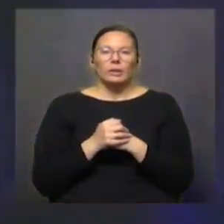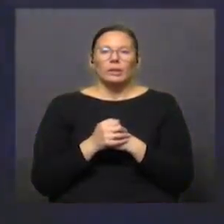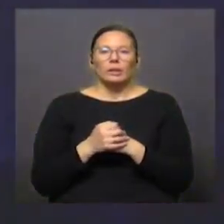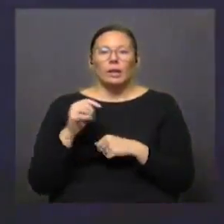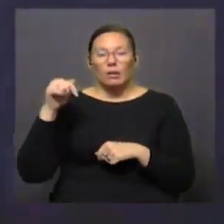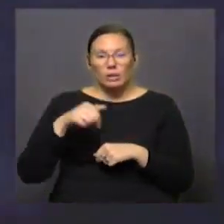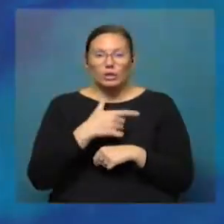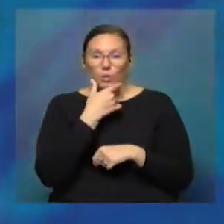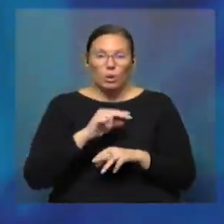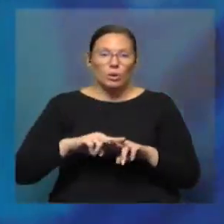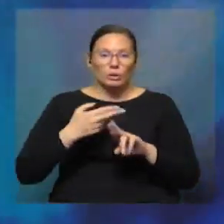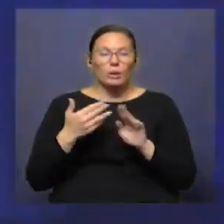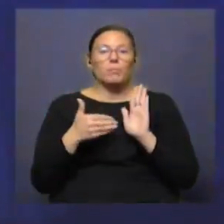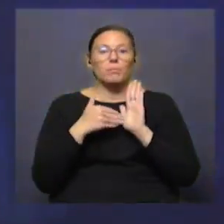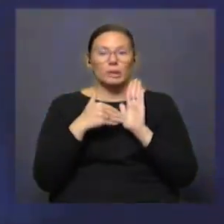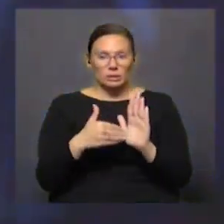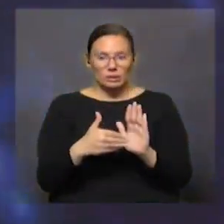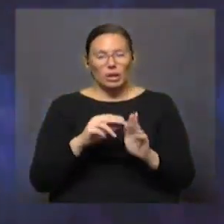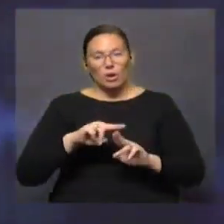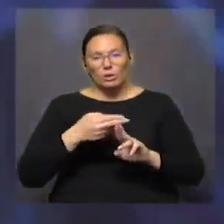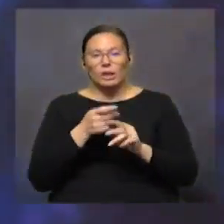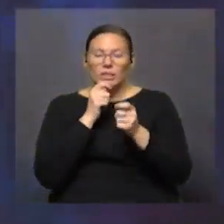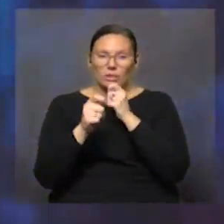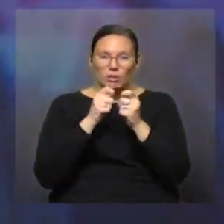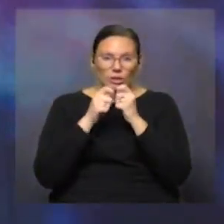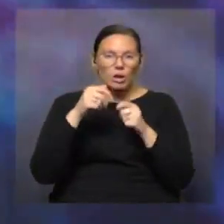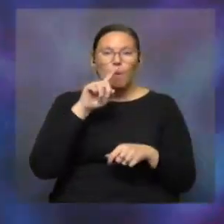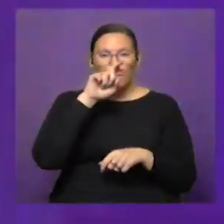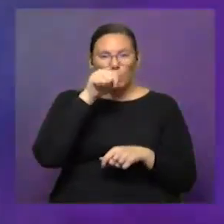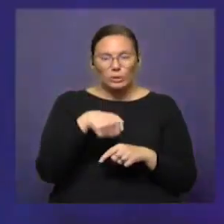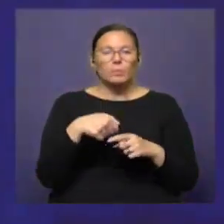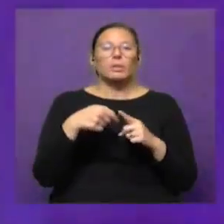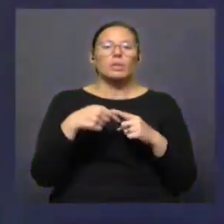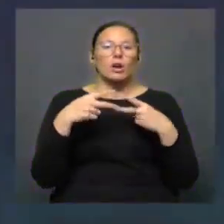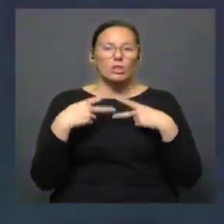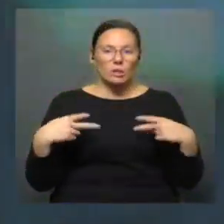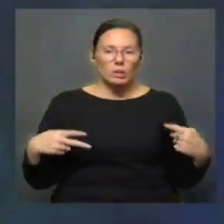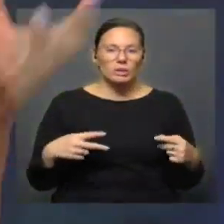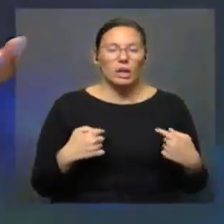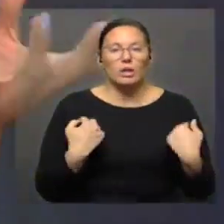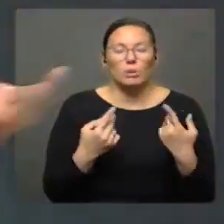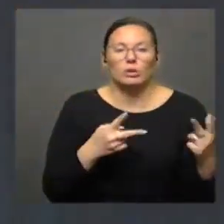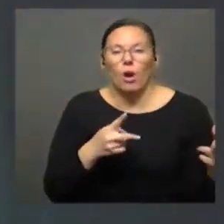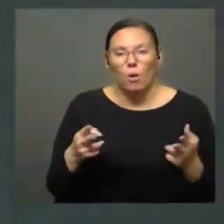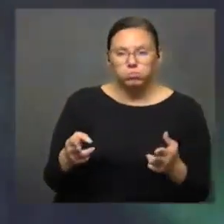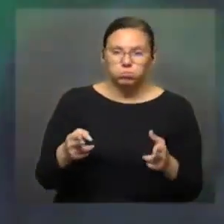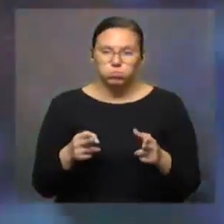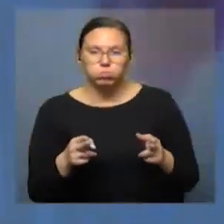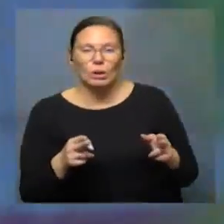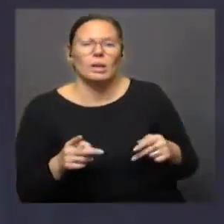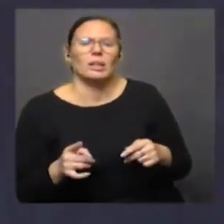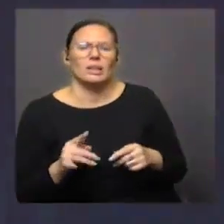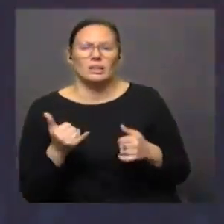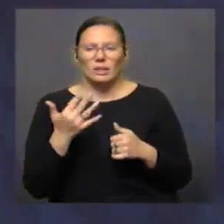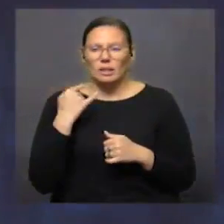un jueves más a presentarles otra de estas notas de Montevideo Diversa, nuestro ciclo que lo que trata de hacer, como ya les hemos